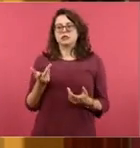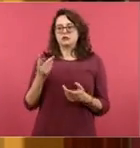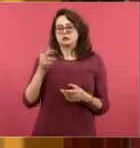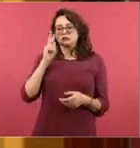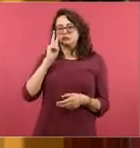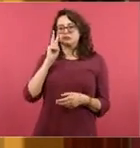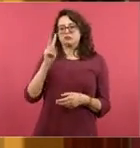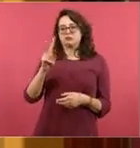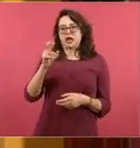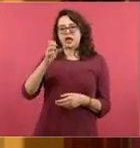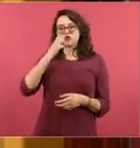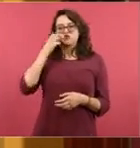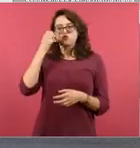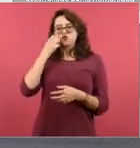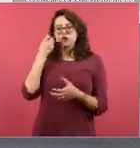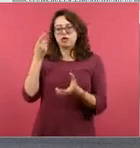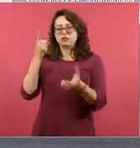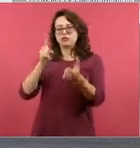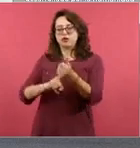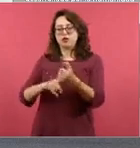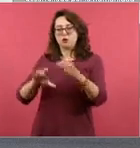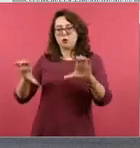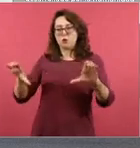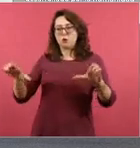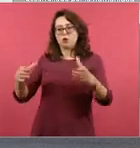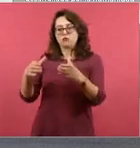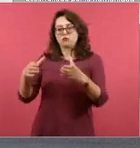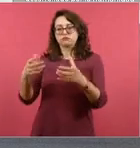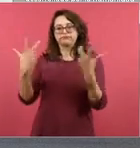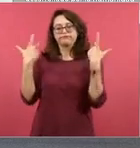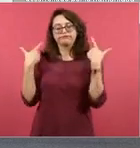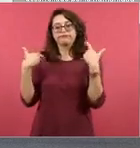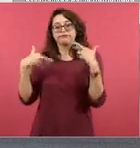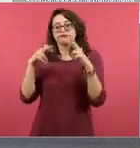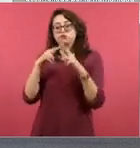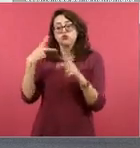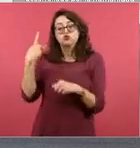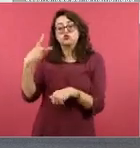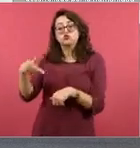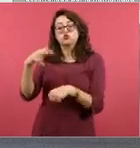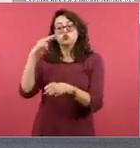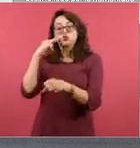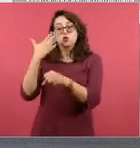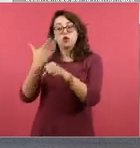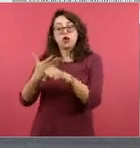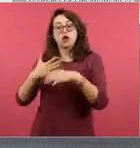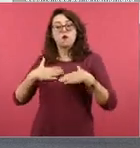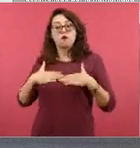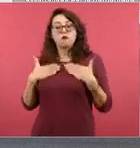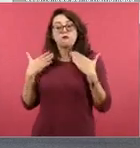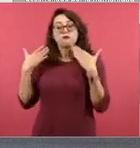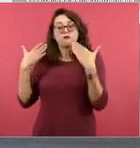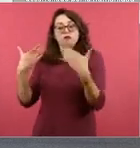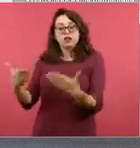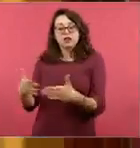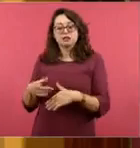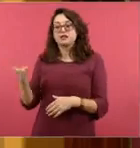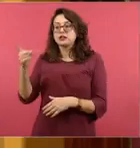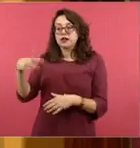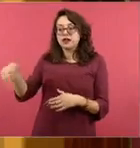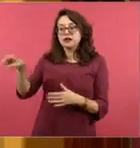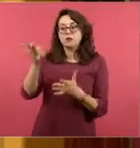integrador para el trabajo pedagógico. Y aquí una vez más invitamos padres, madres, maestras